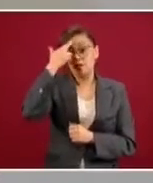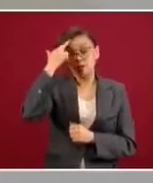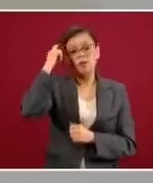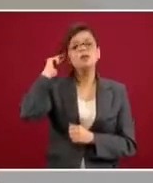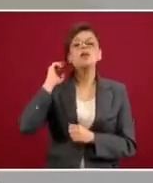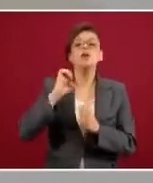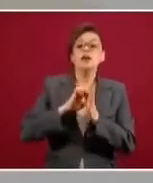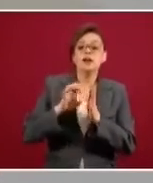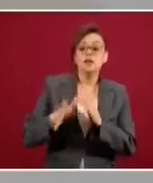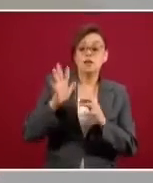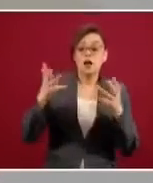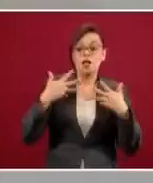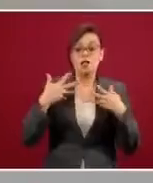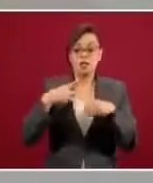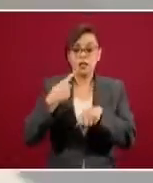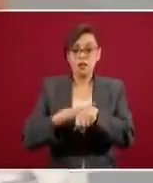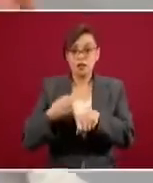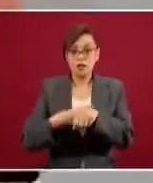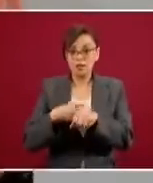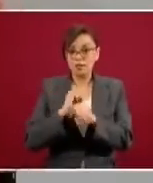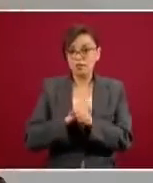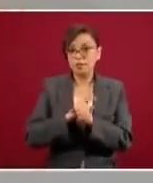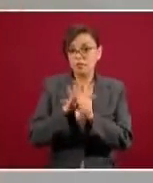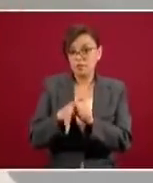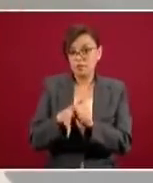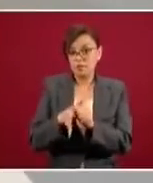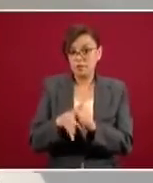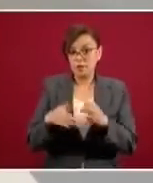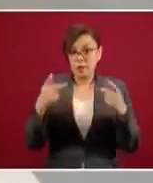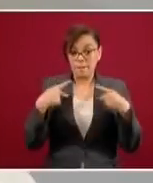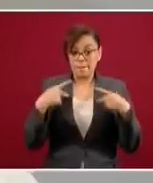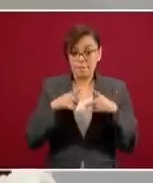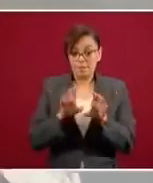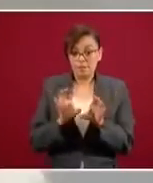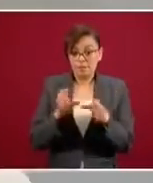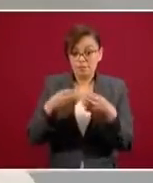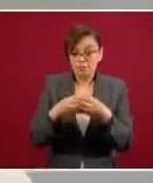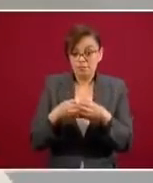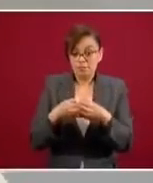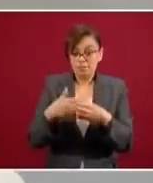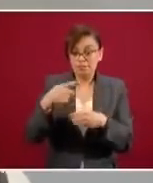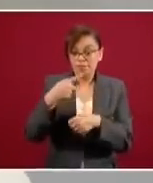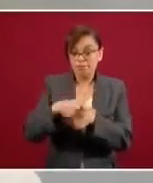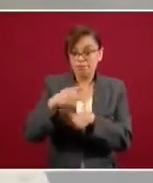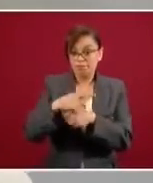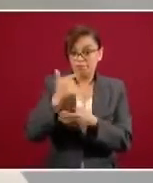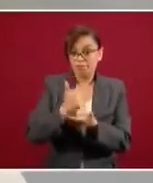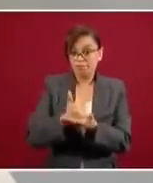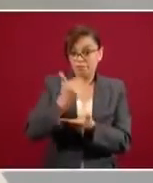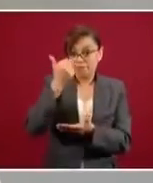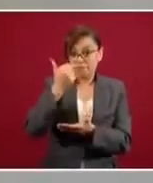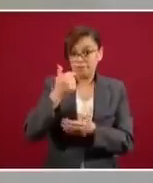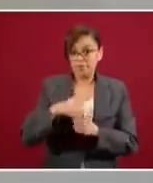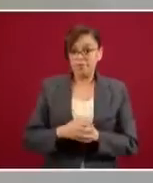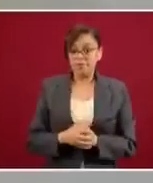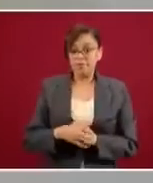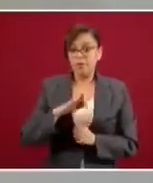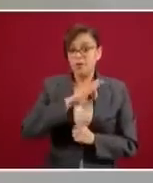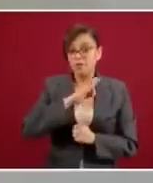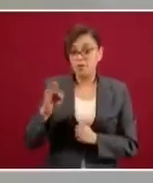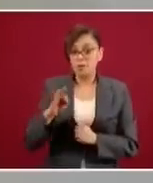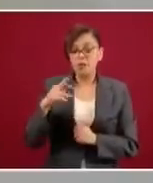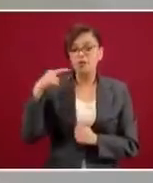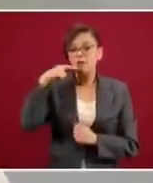la enfermedad, con COVID, las personas que están en el grupo de alto riesgo pueden complicarse literalmente en pocas